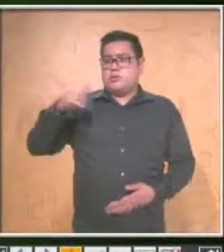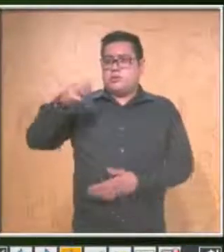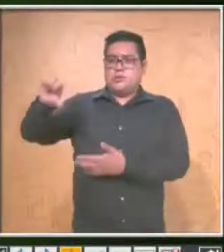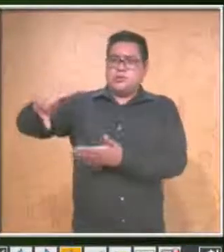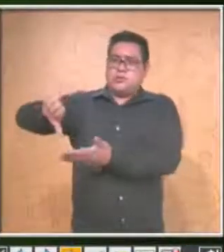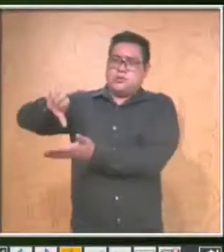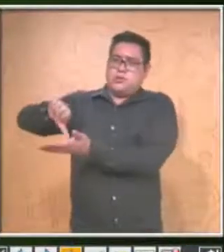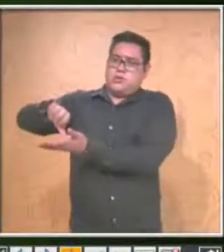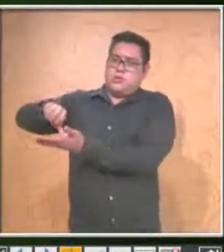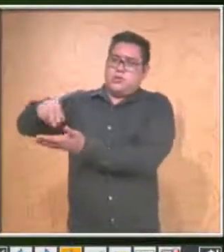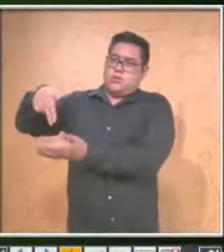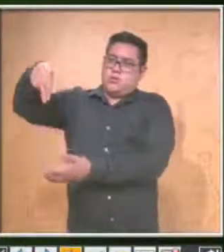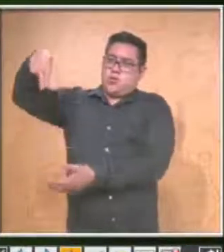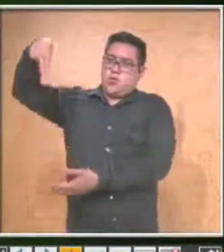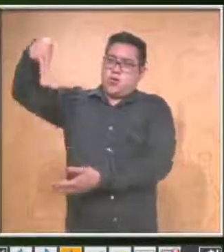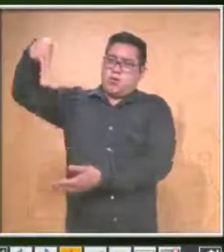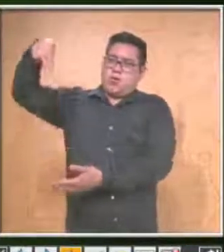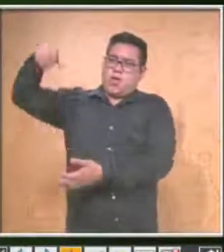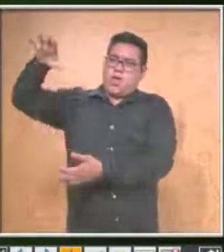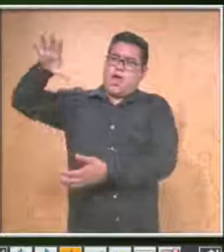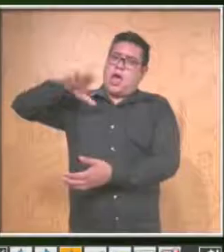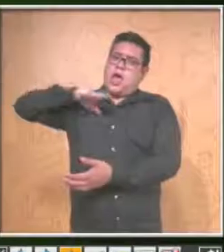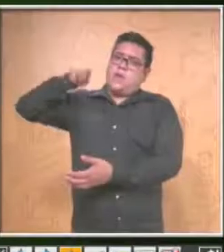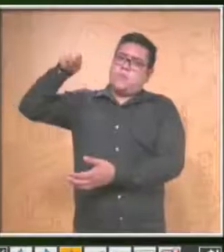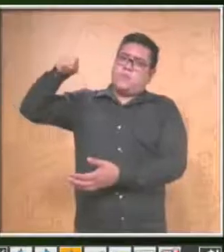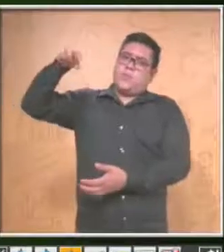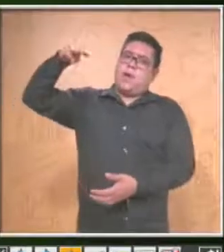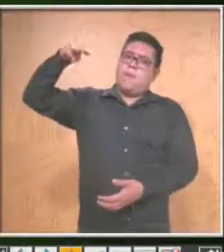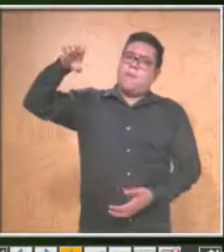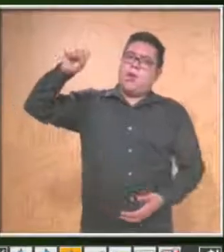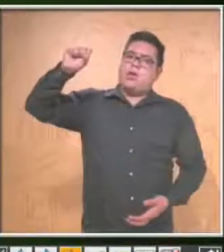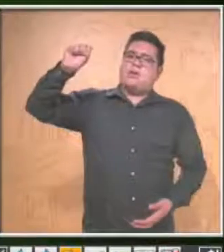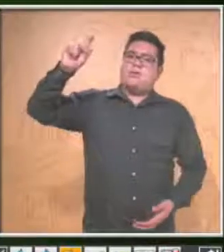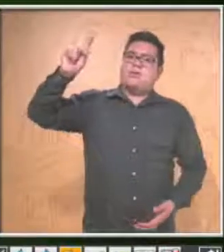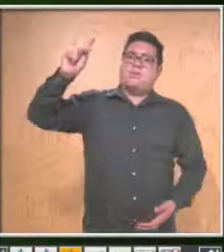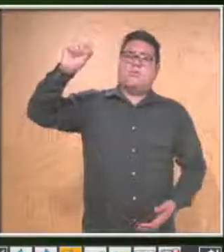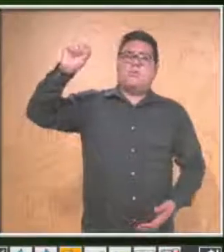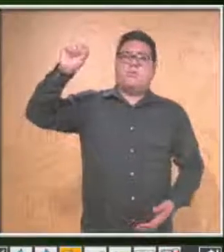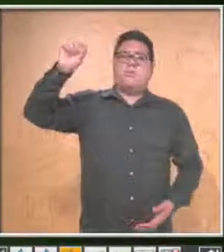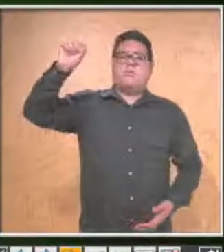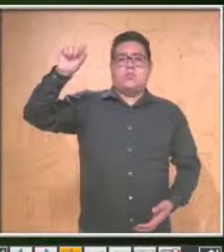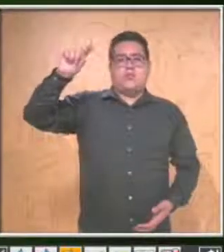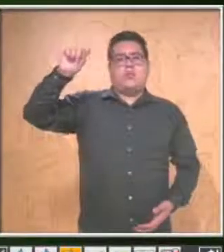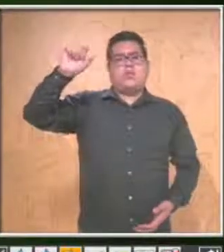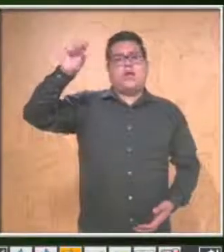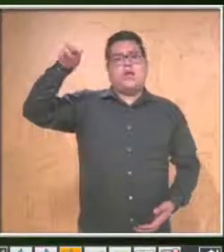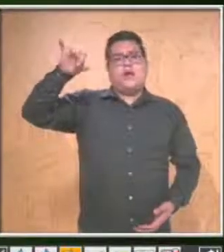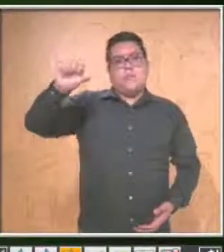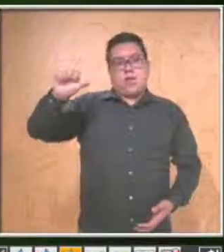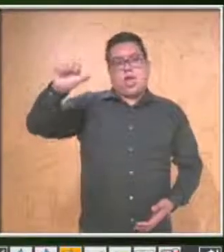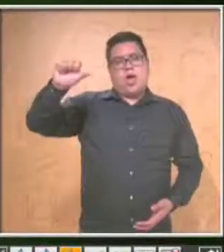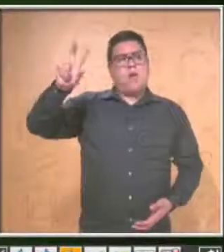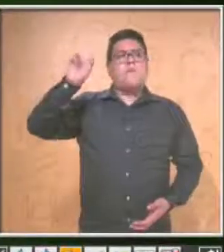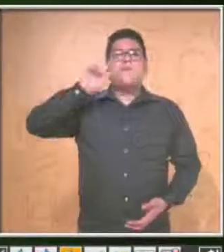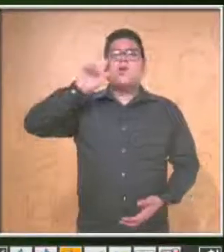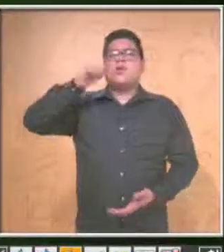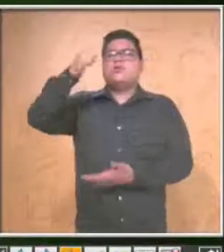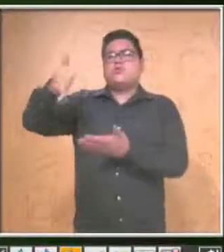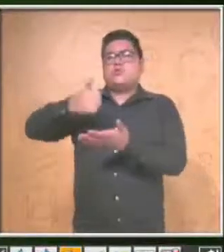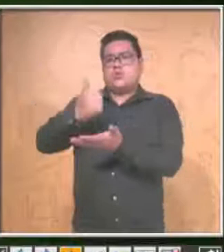parte de Asia Menor encontramos a Mesopotamia. Las ciudades principales aparecen en pantalla para que tengas a bien